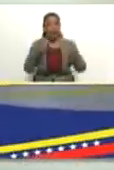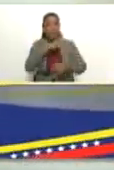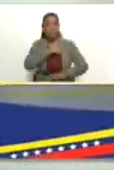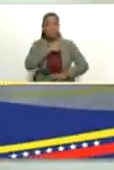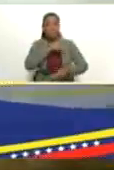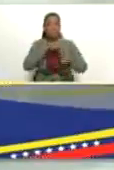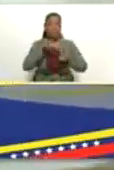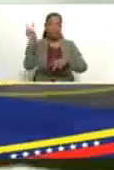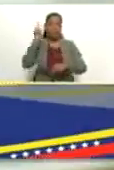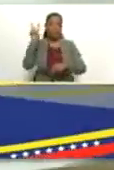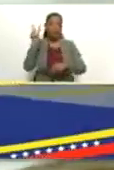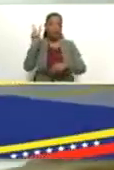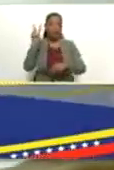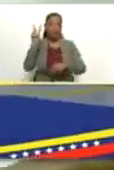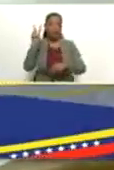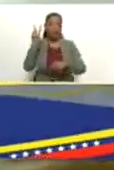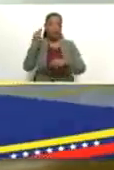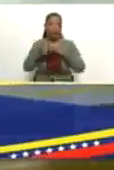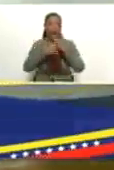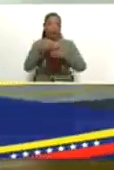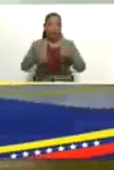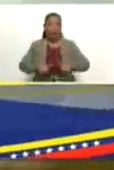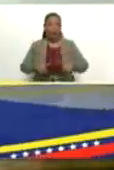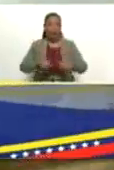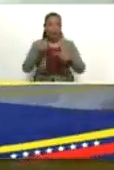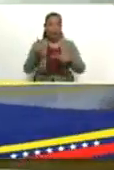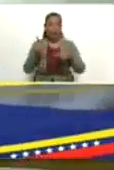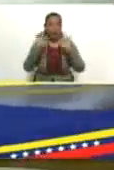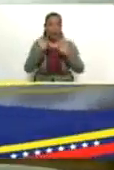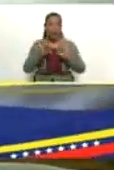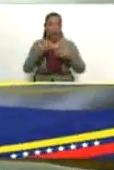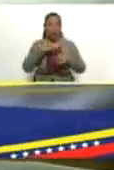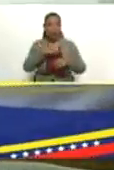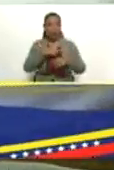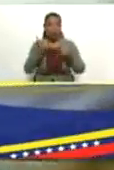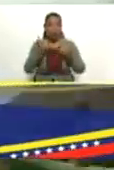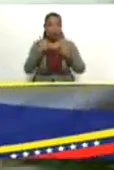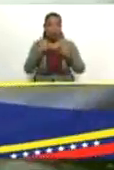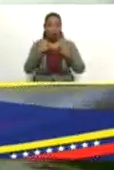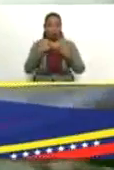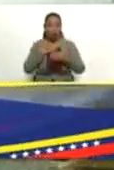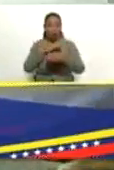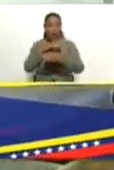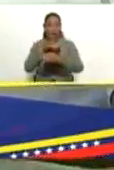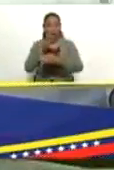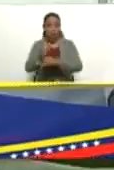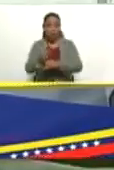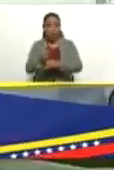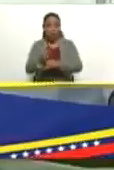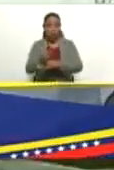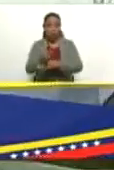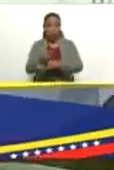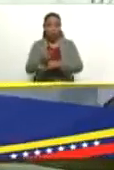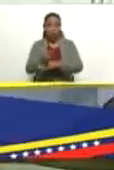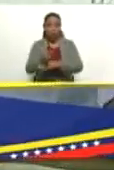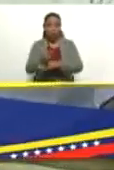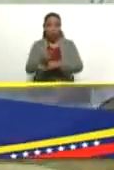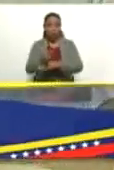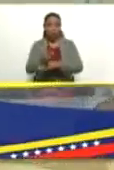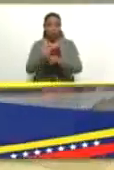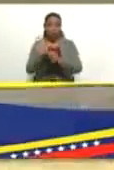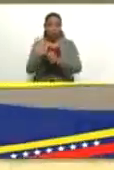Venezuela canalizaba ese esfuerzo, de tal manera que fuimos nosotros, sobre todo, un papel